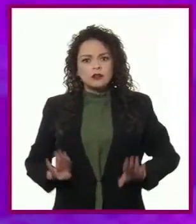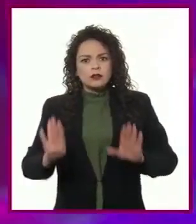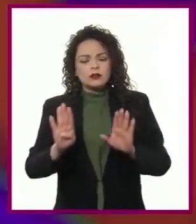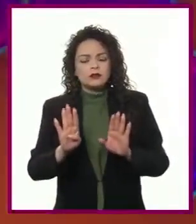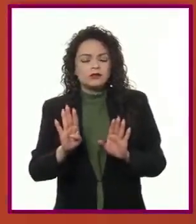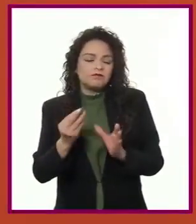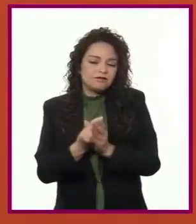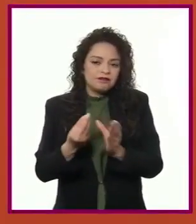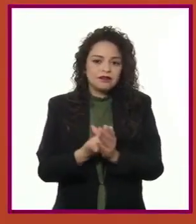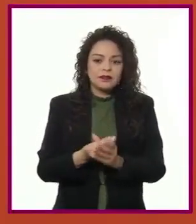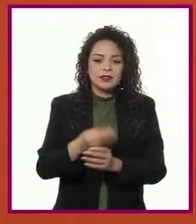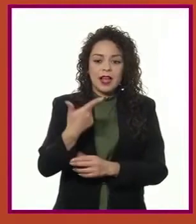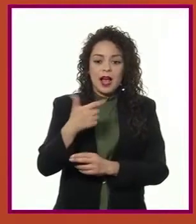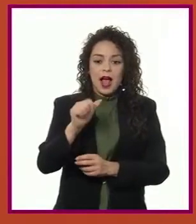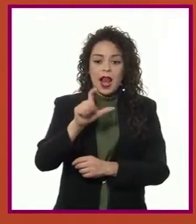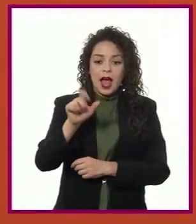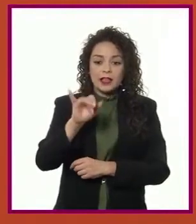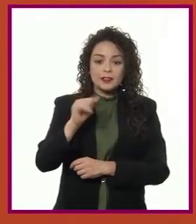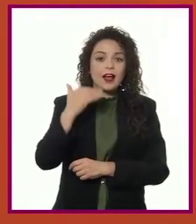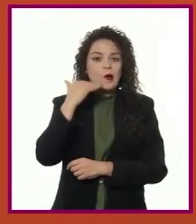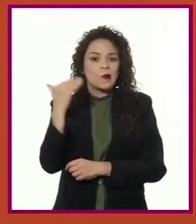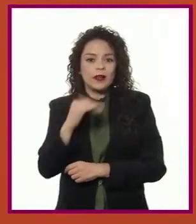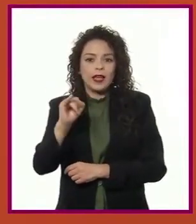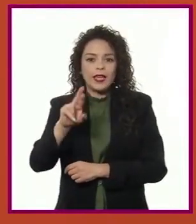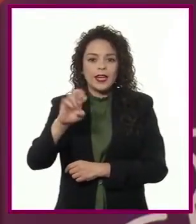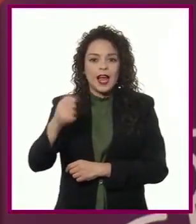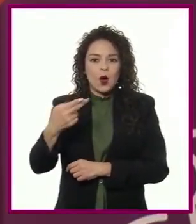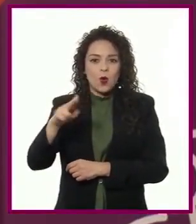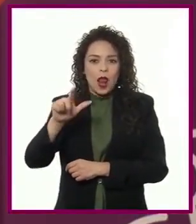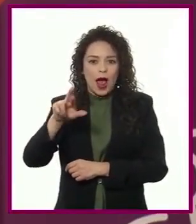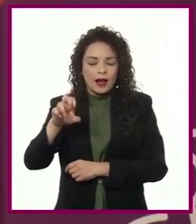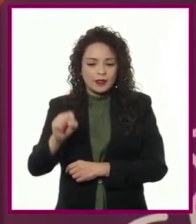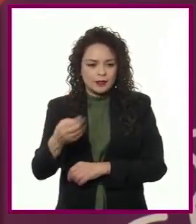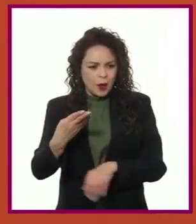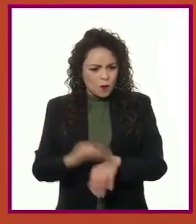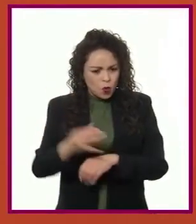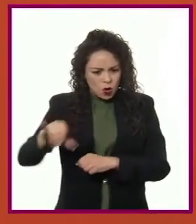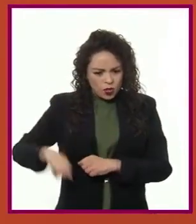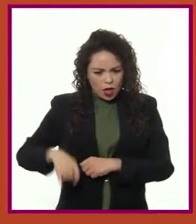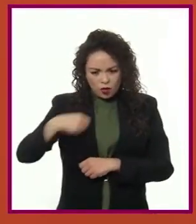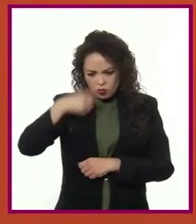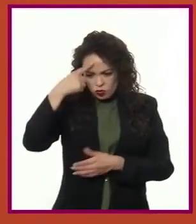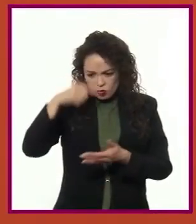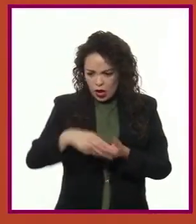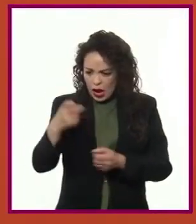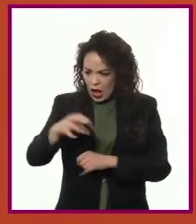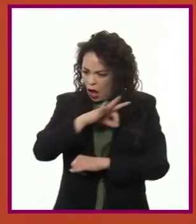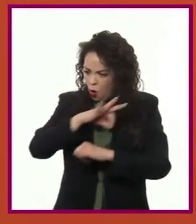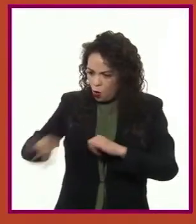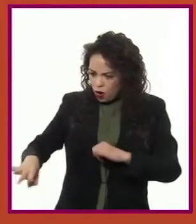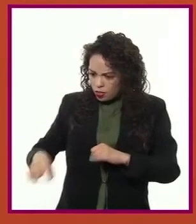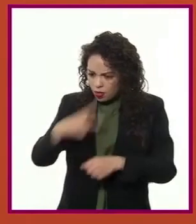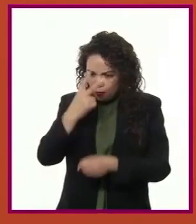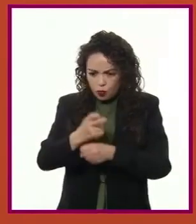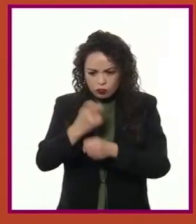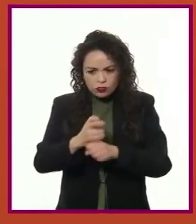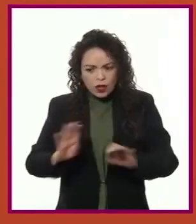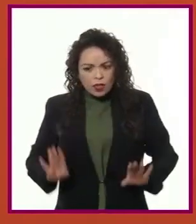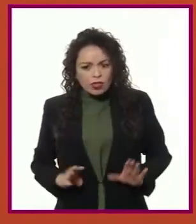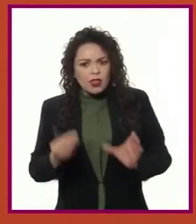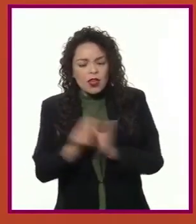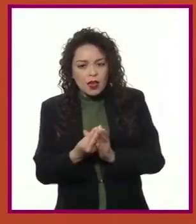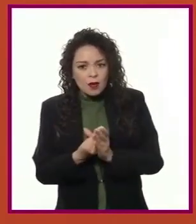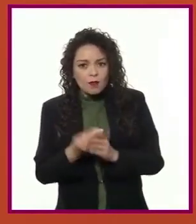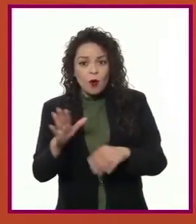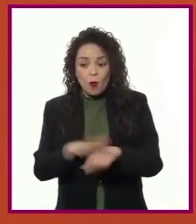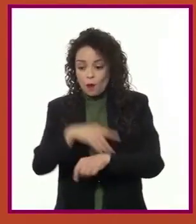Vaya, qué interesante. Yo creía que el último subtipo eran las galaxias irregulares, pues ahí podrían entrar las